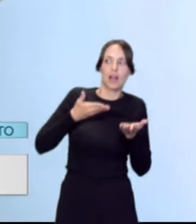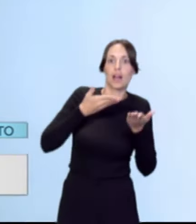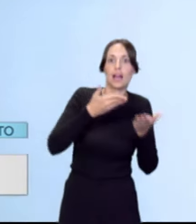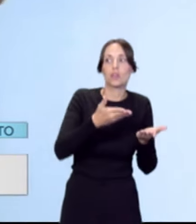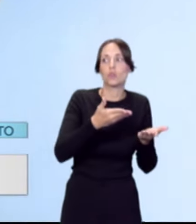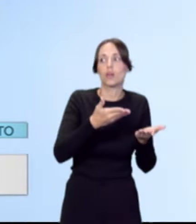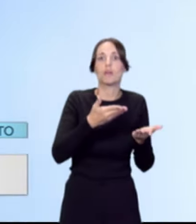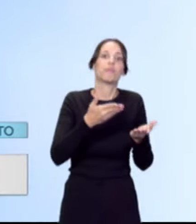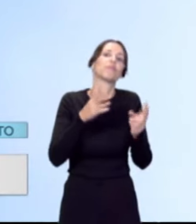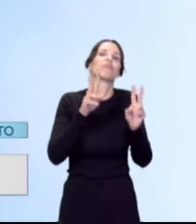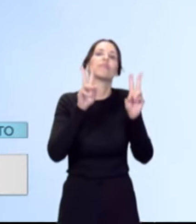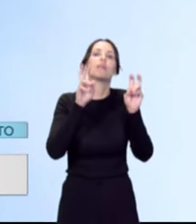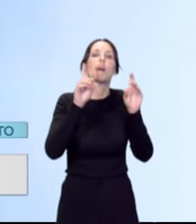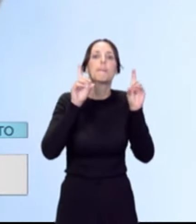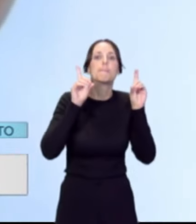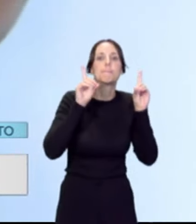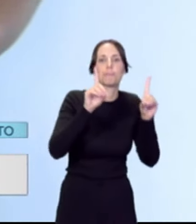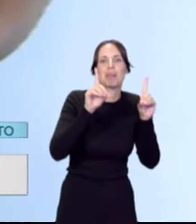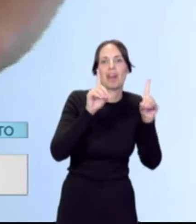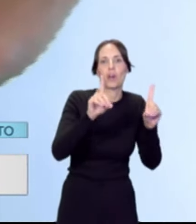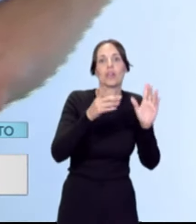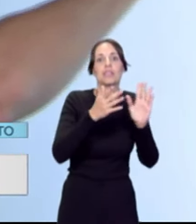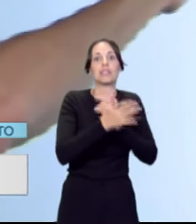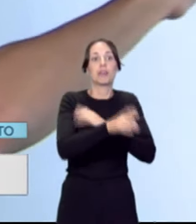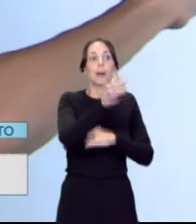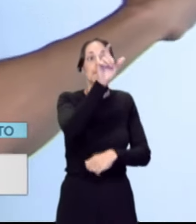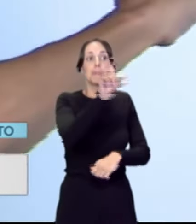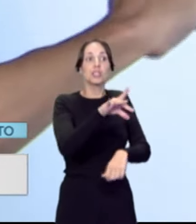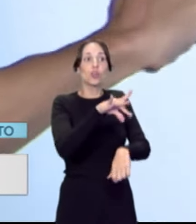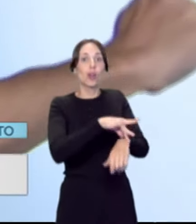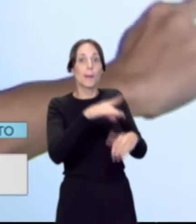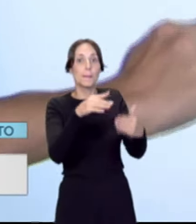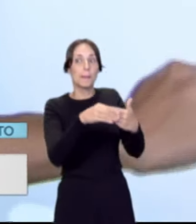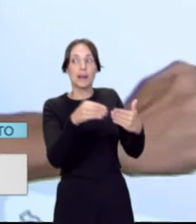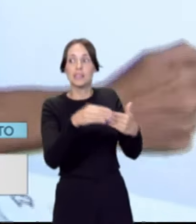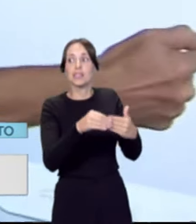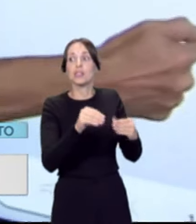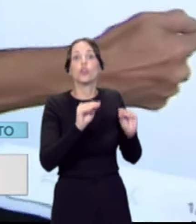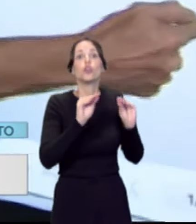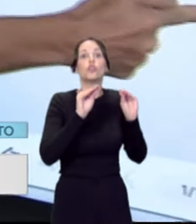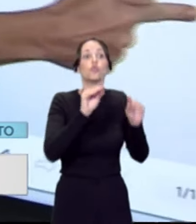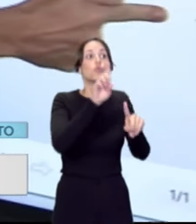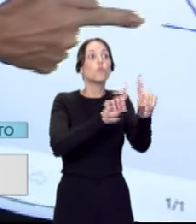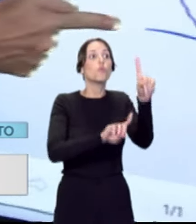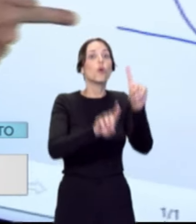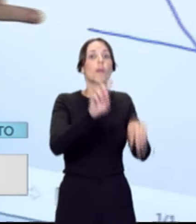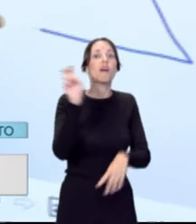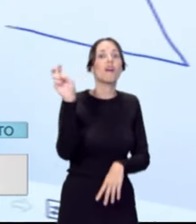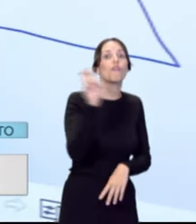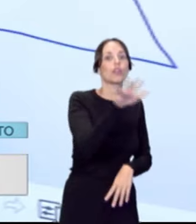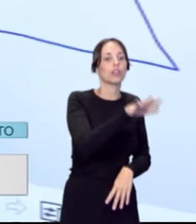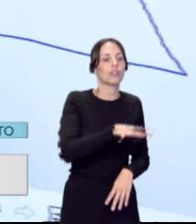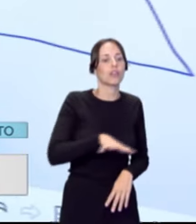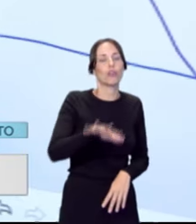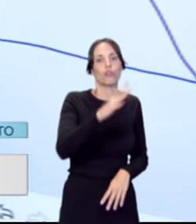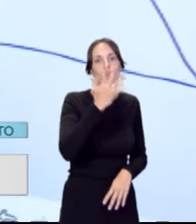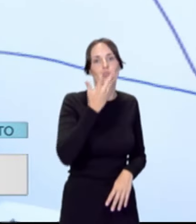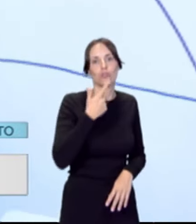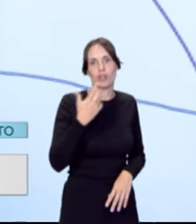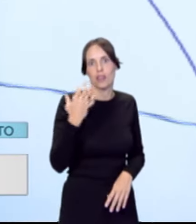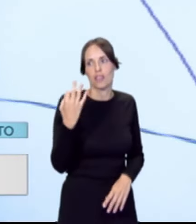la pedagogía. Es decir, el paciente debe conocer el origen de su problema y debe